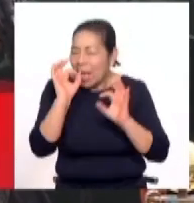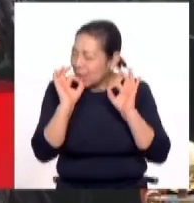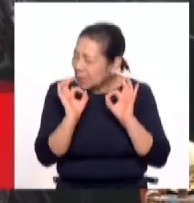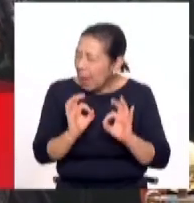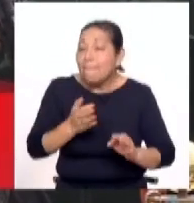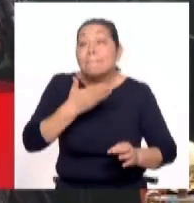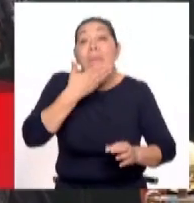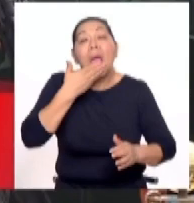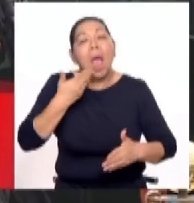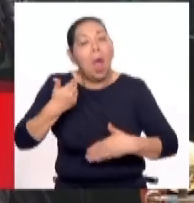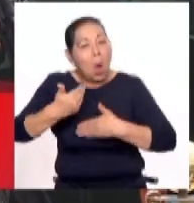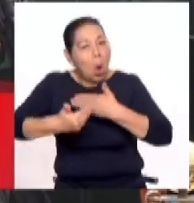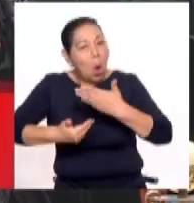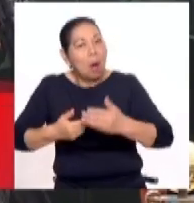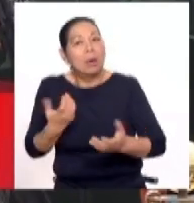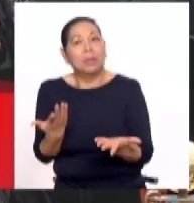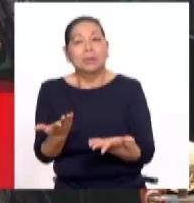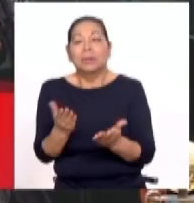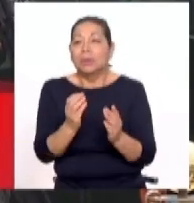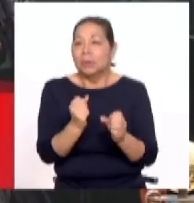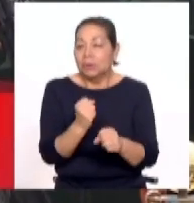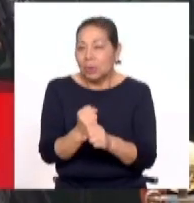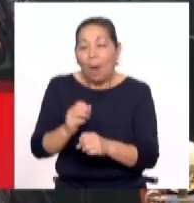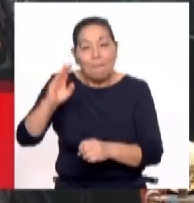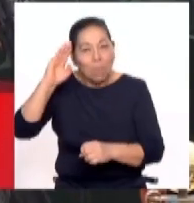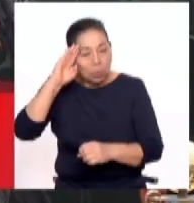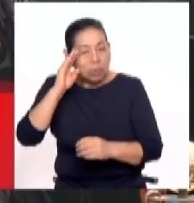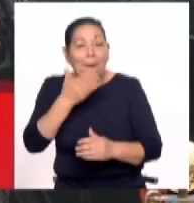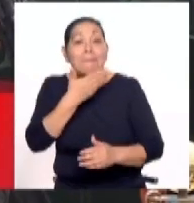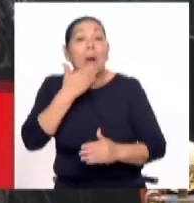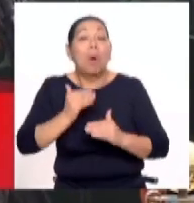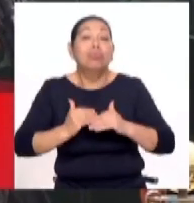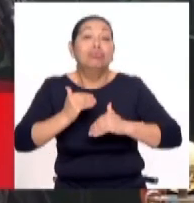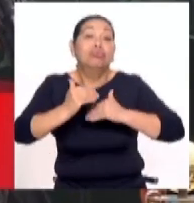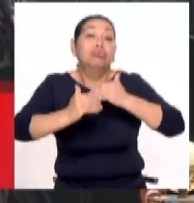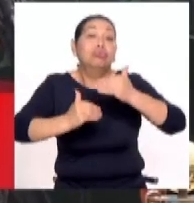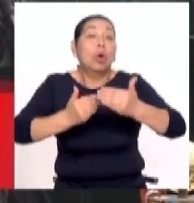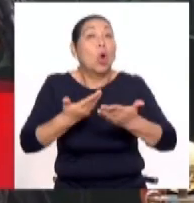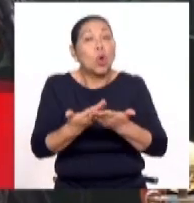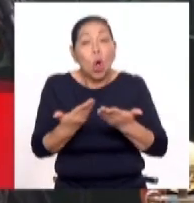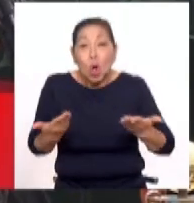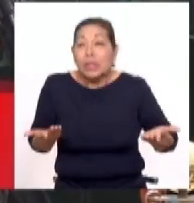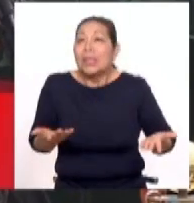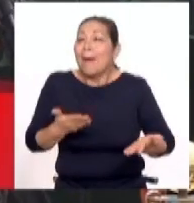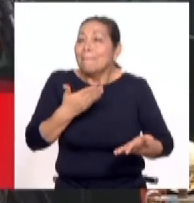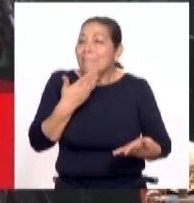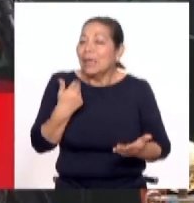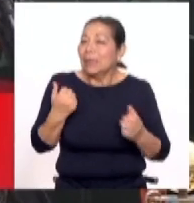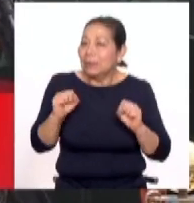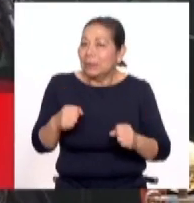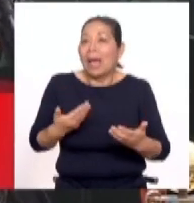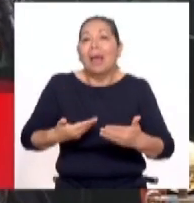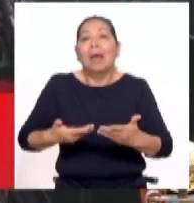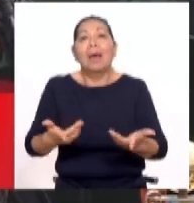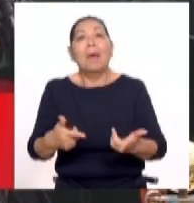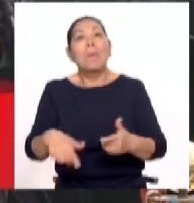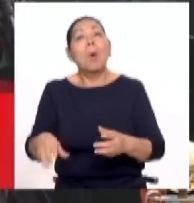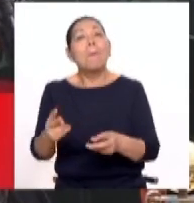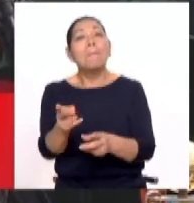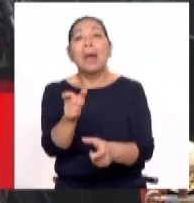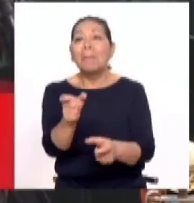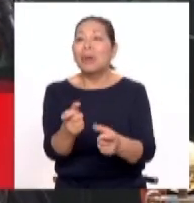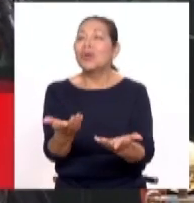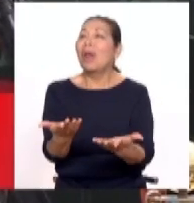siempre mejorar la capacidad operativa policial con mayores recursos para tener las calles más